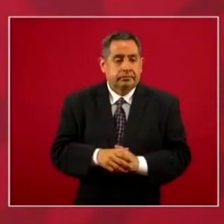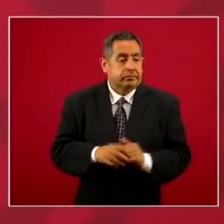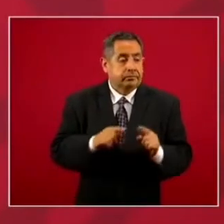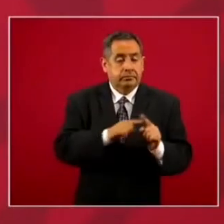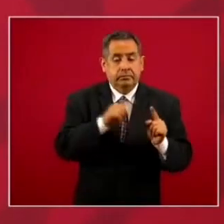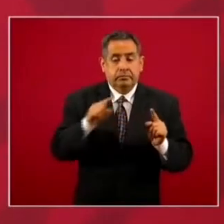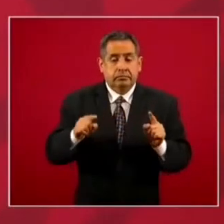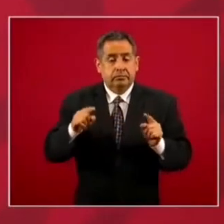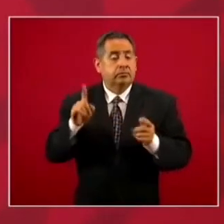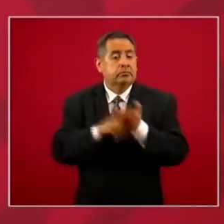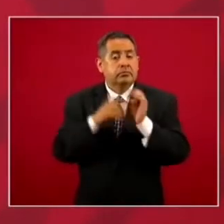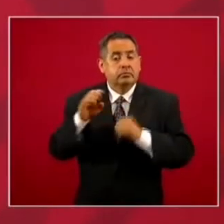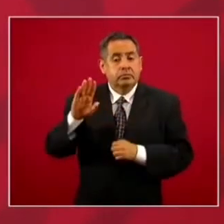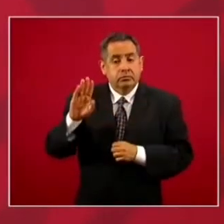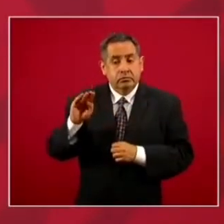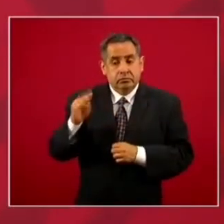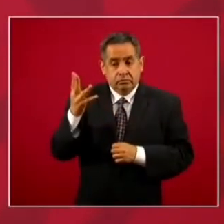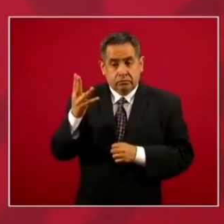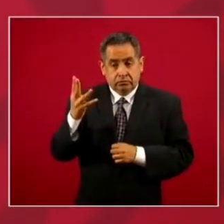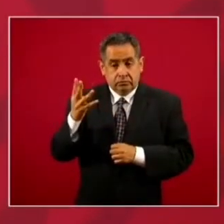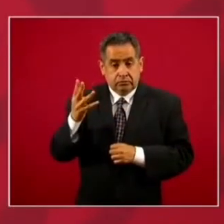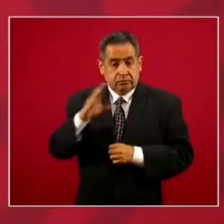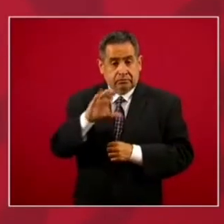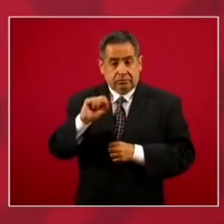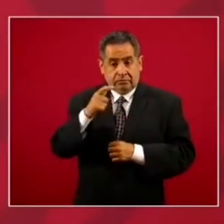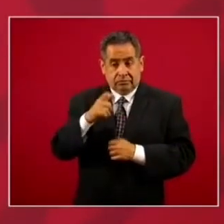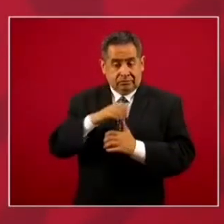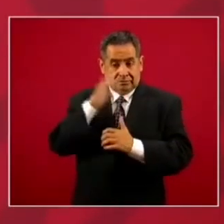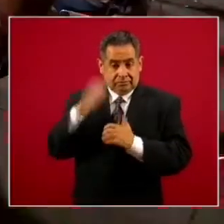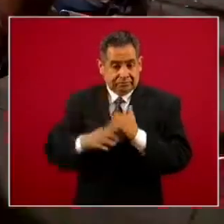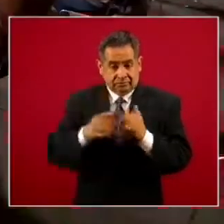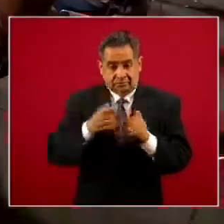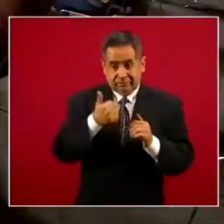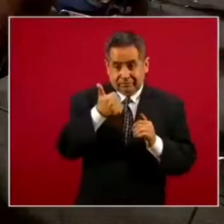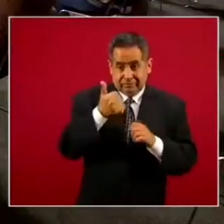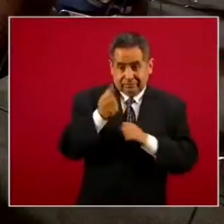En el 94, que termina Salinas, 6 años